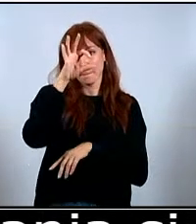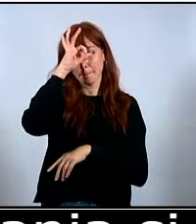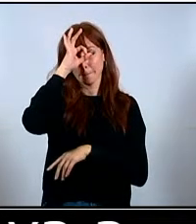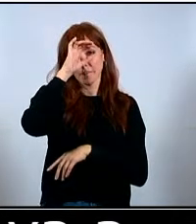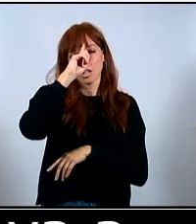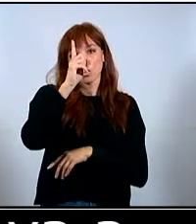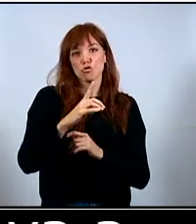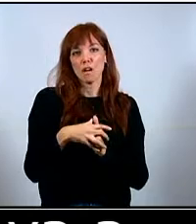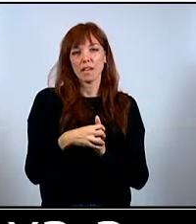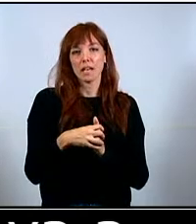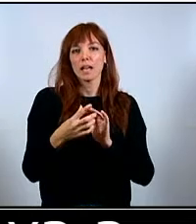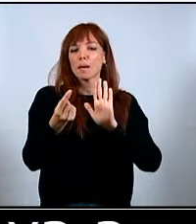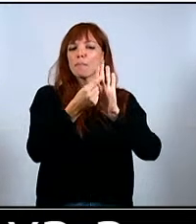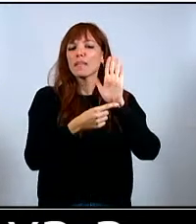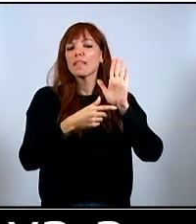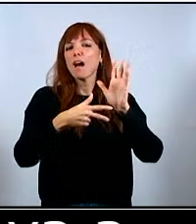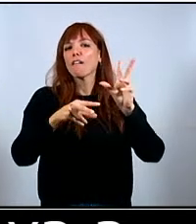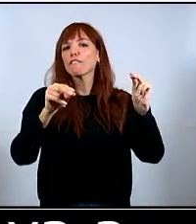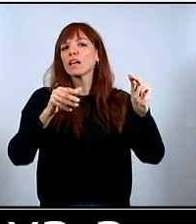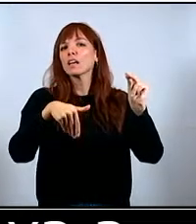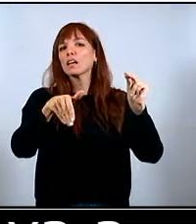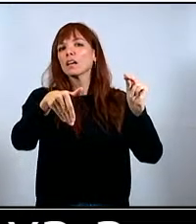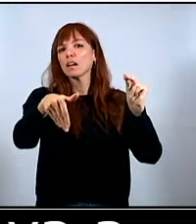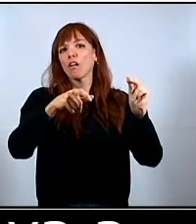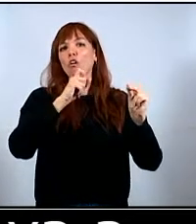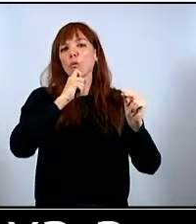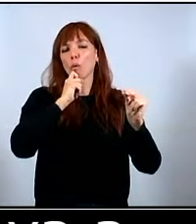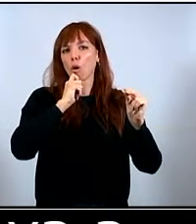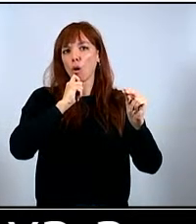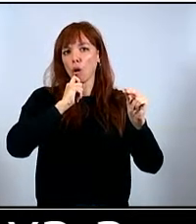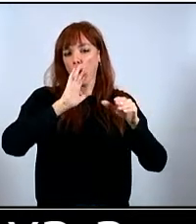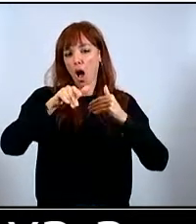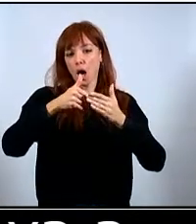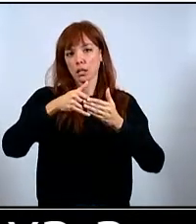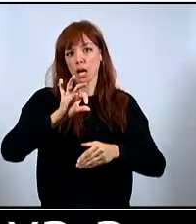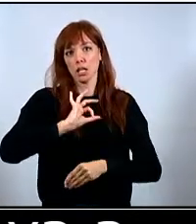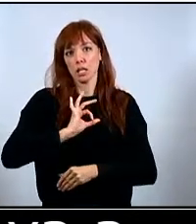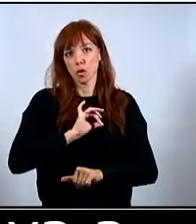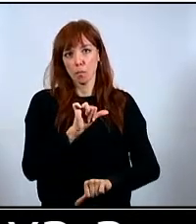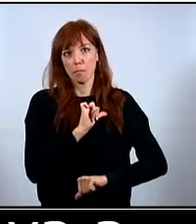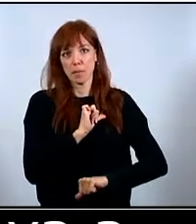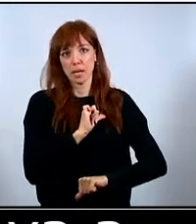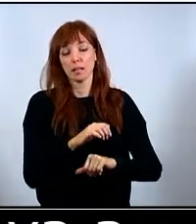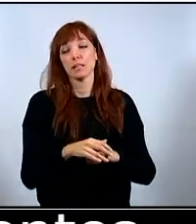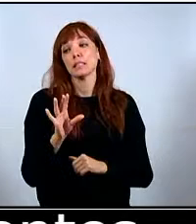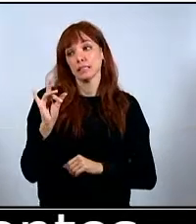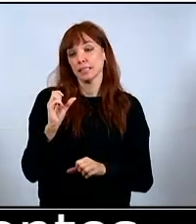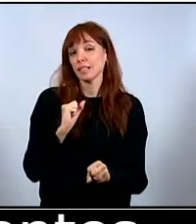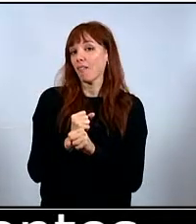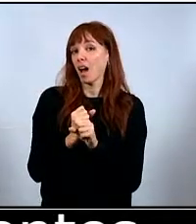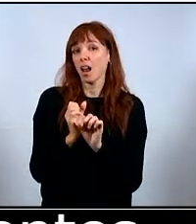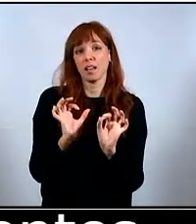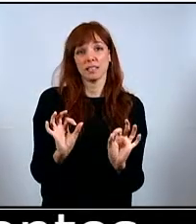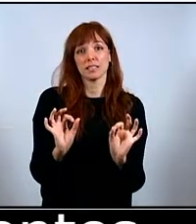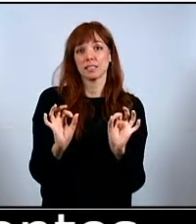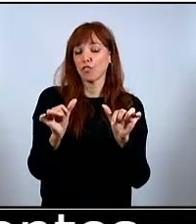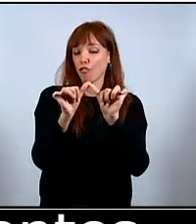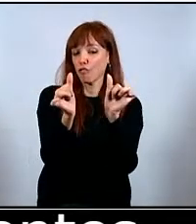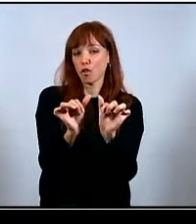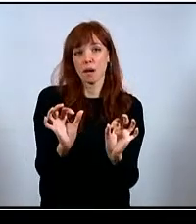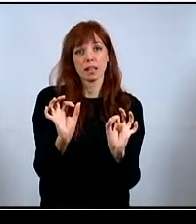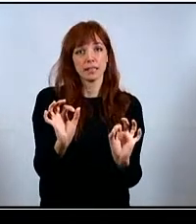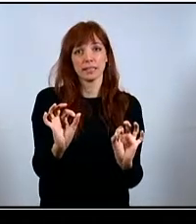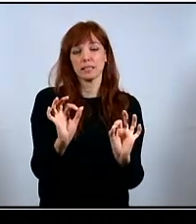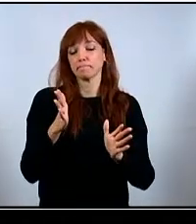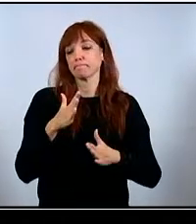o esas medidas cómo van a quedar hasta días antes de que comience el año. Pues tendremos que trabajar con esa incertidumbre porque es lo que nos estamos encontrando,